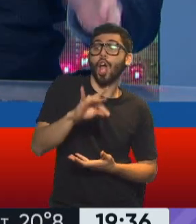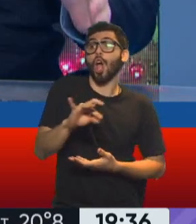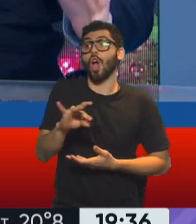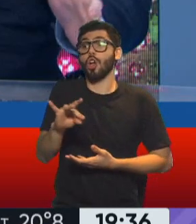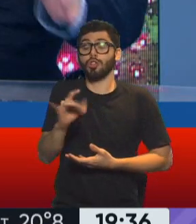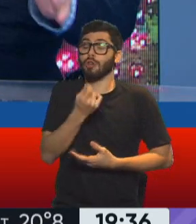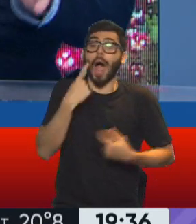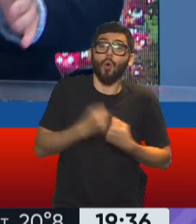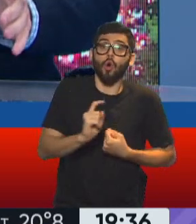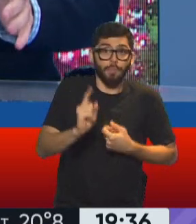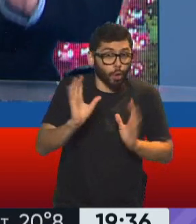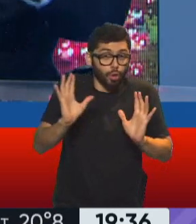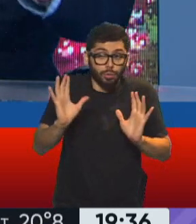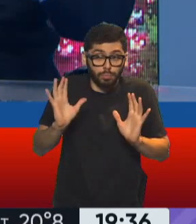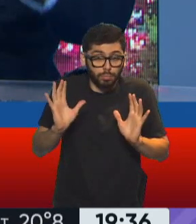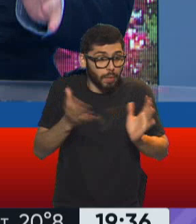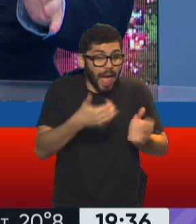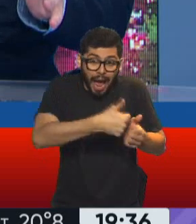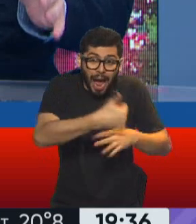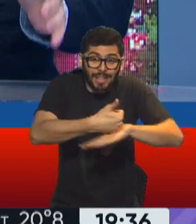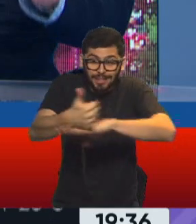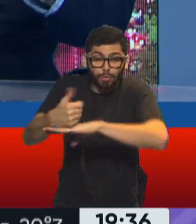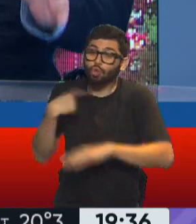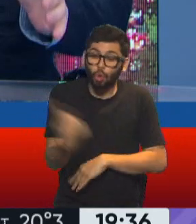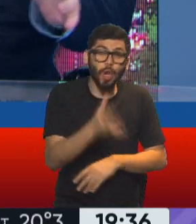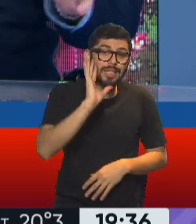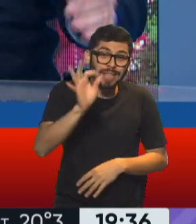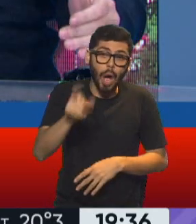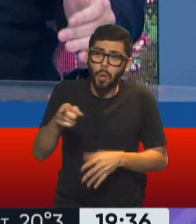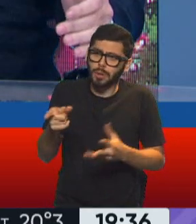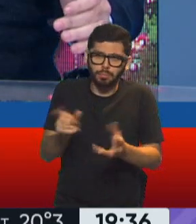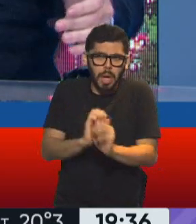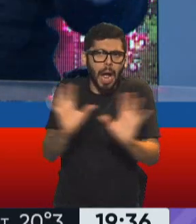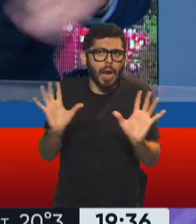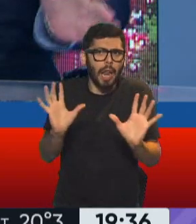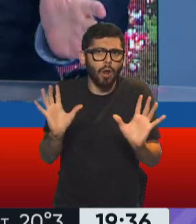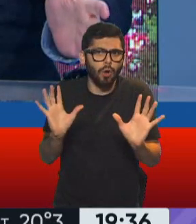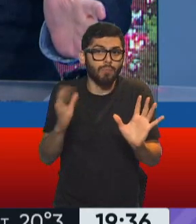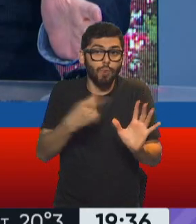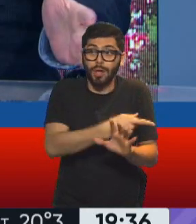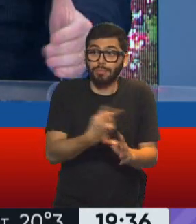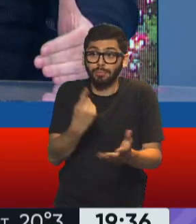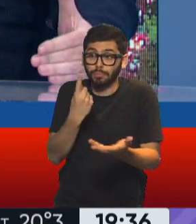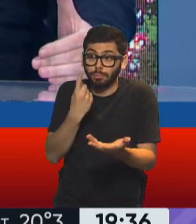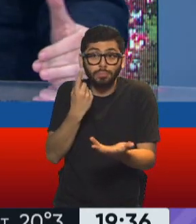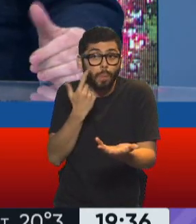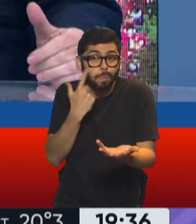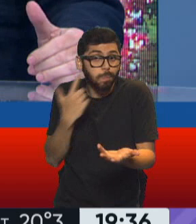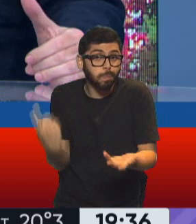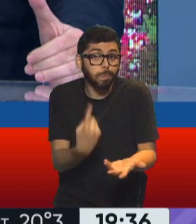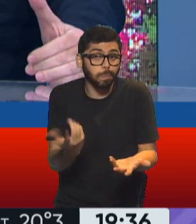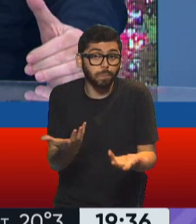el proceso electoral todos participaron y todos saben que es absolutamente transparente, porque tuvieron acceso a cada uno